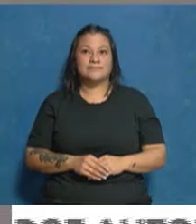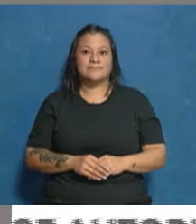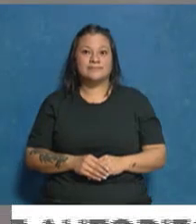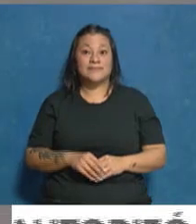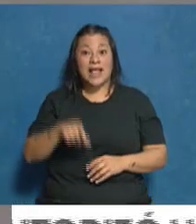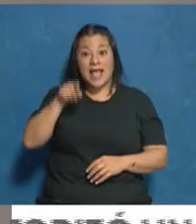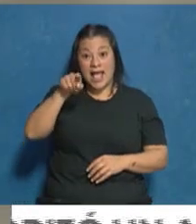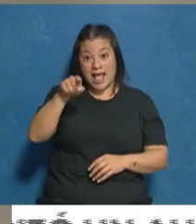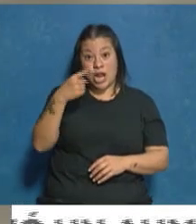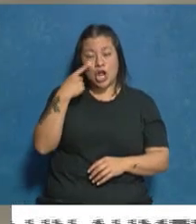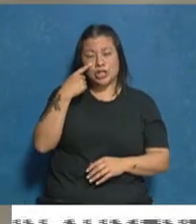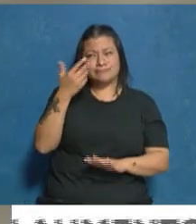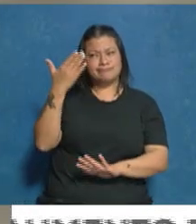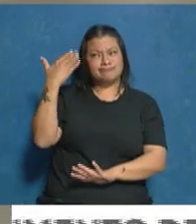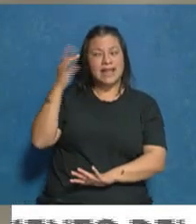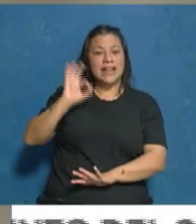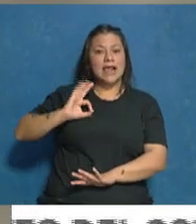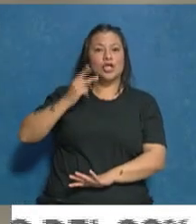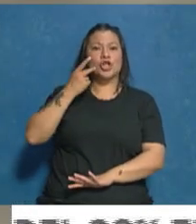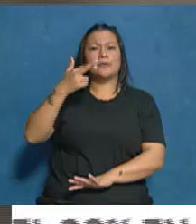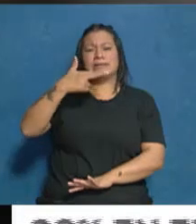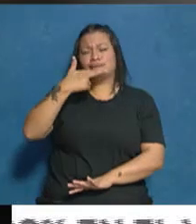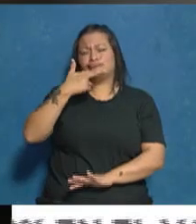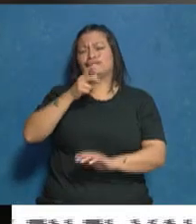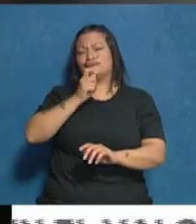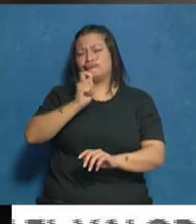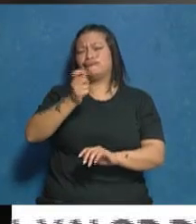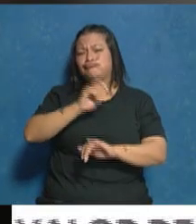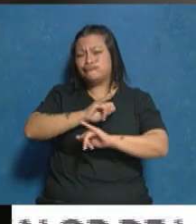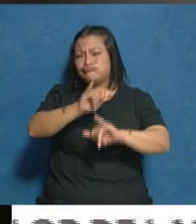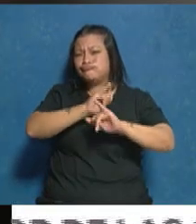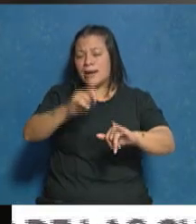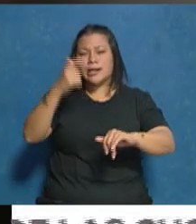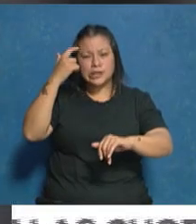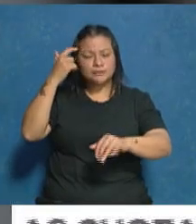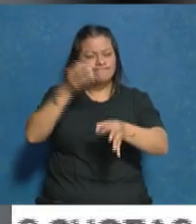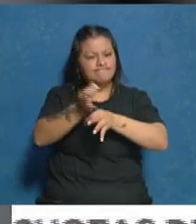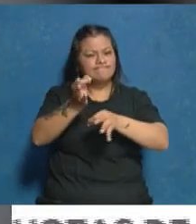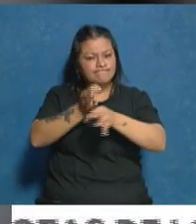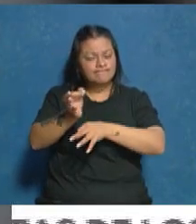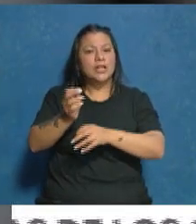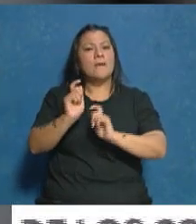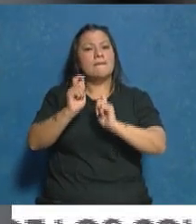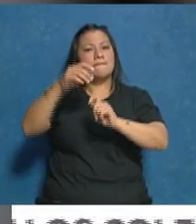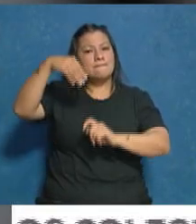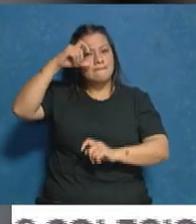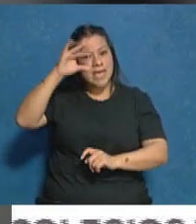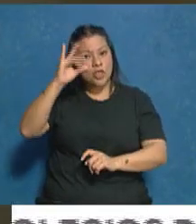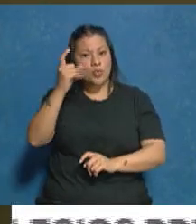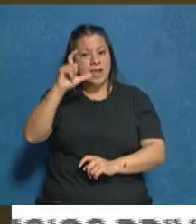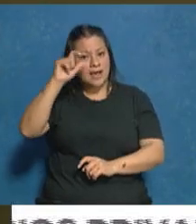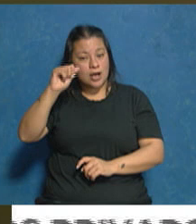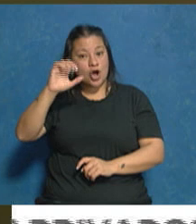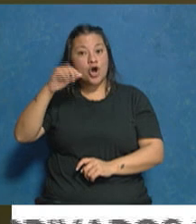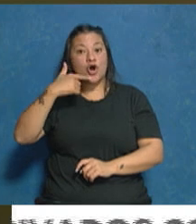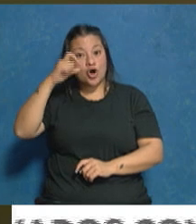A Dante lo conocimos en el 2017. Hicimos muchas notas para concientizar sobre la donación de médula ósea. Dante necesitaba